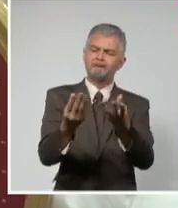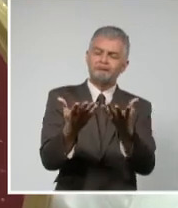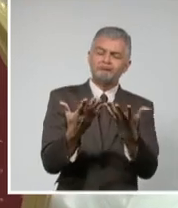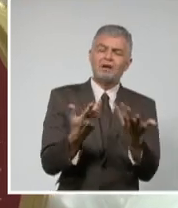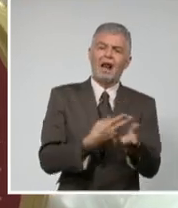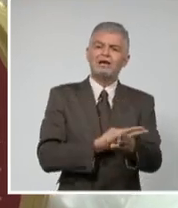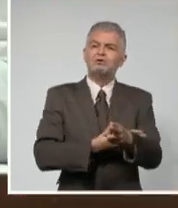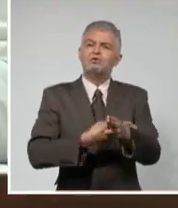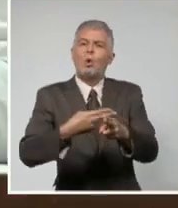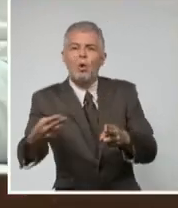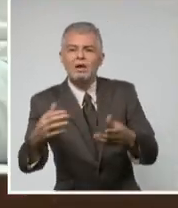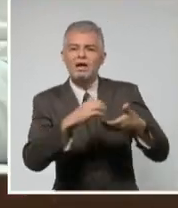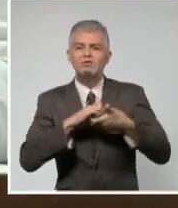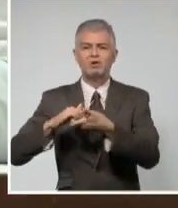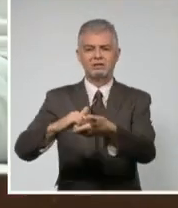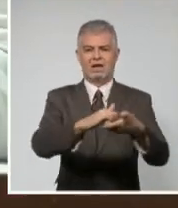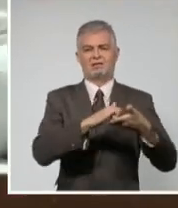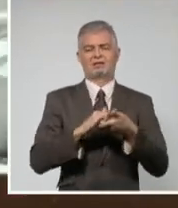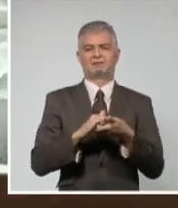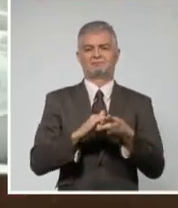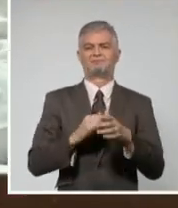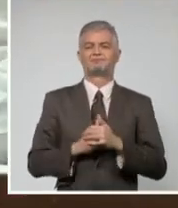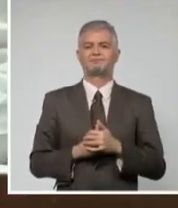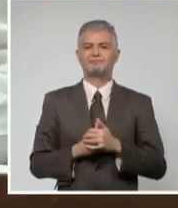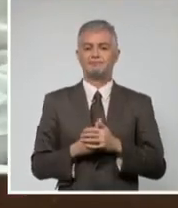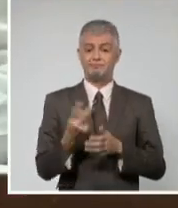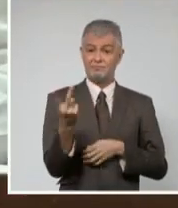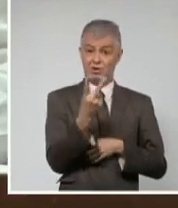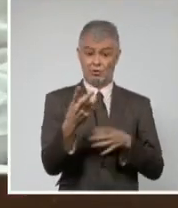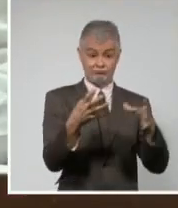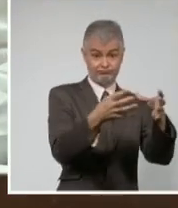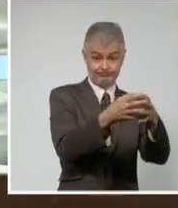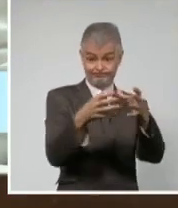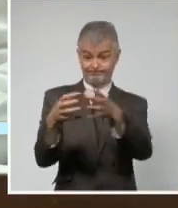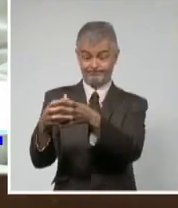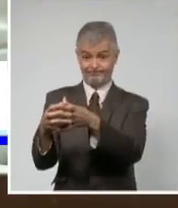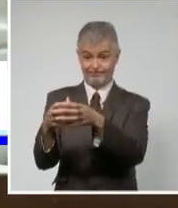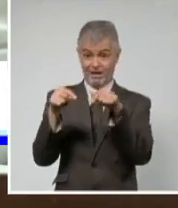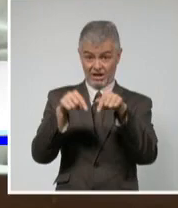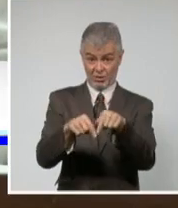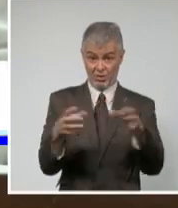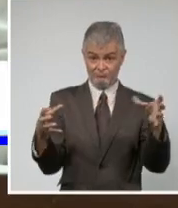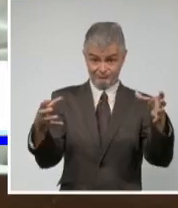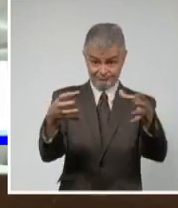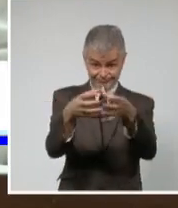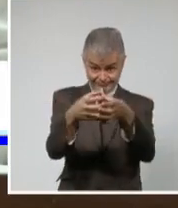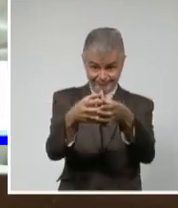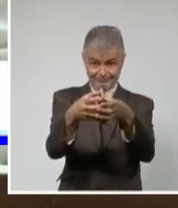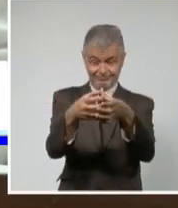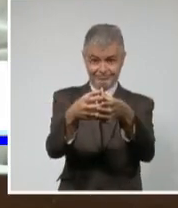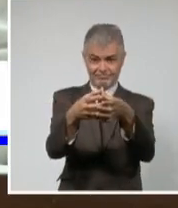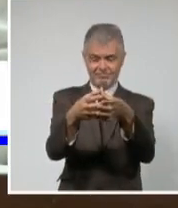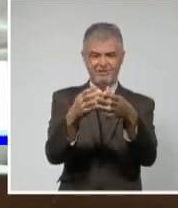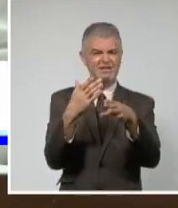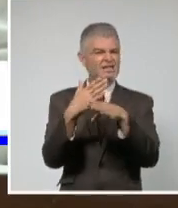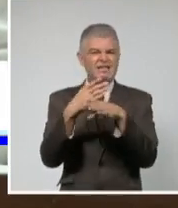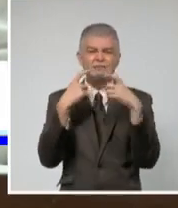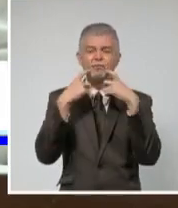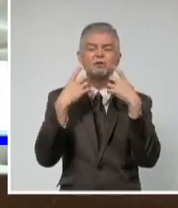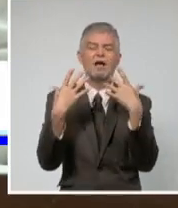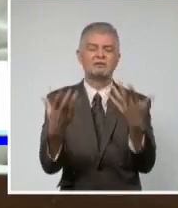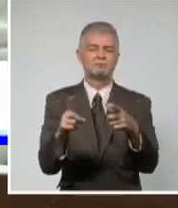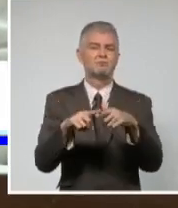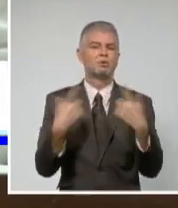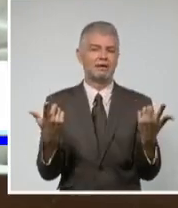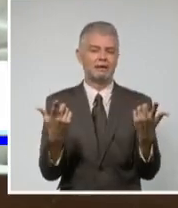la solidaridad. Estas dos brigadas con las que nos encontramos hoy tienen su significación particular, tienen sus